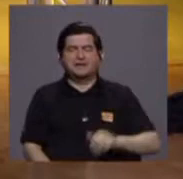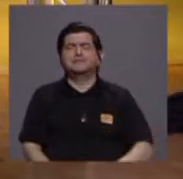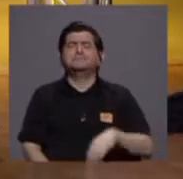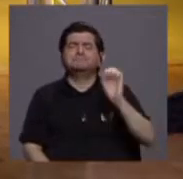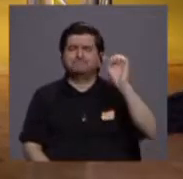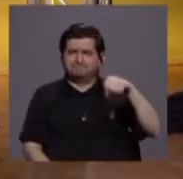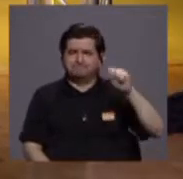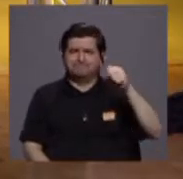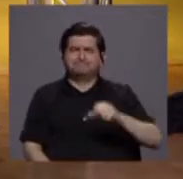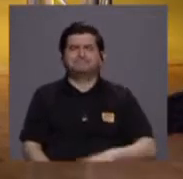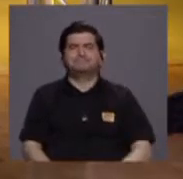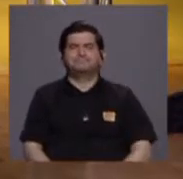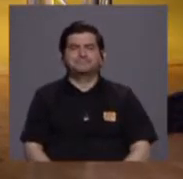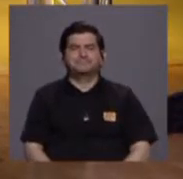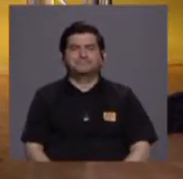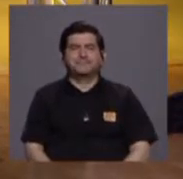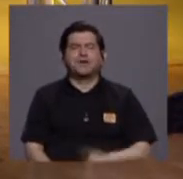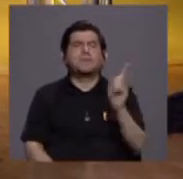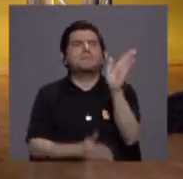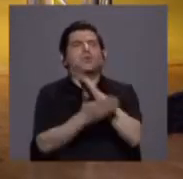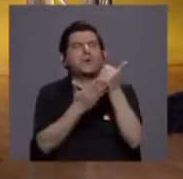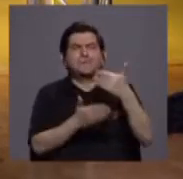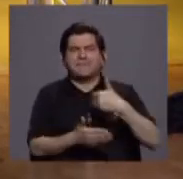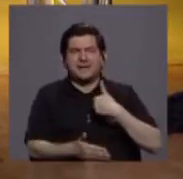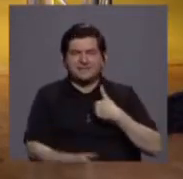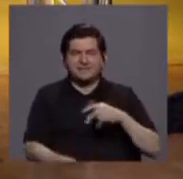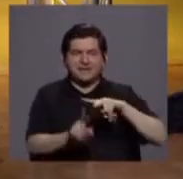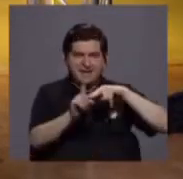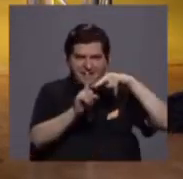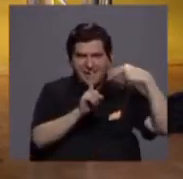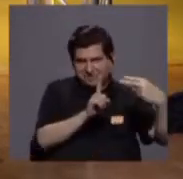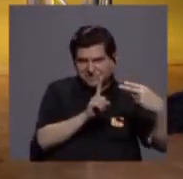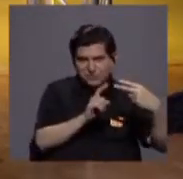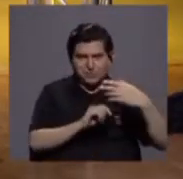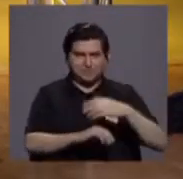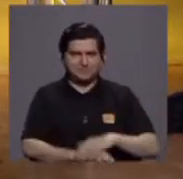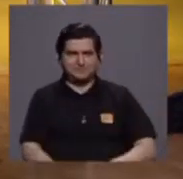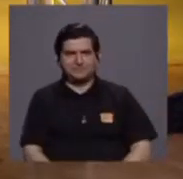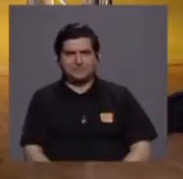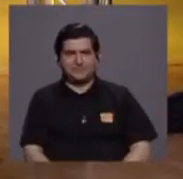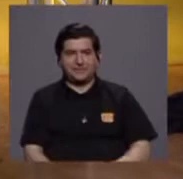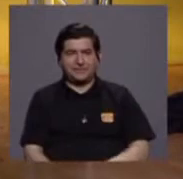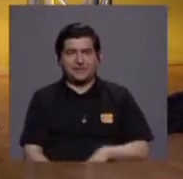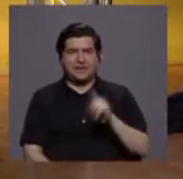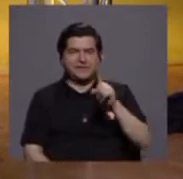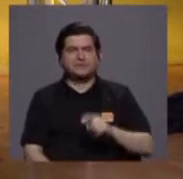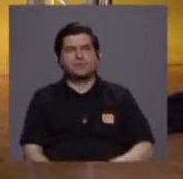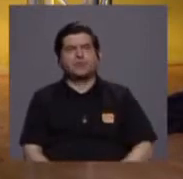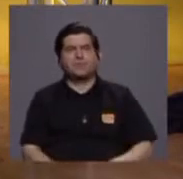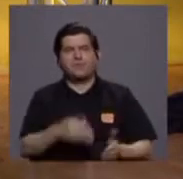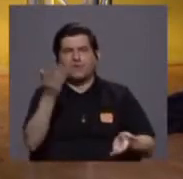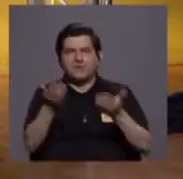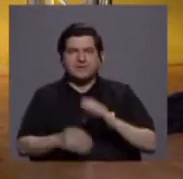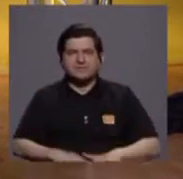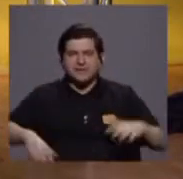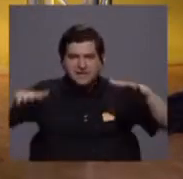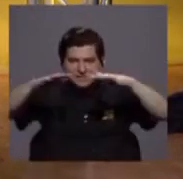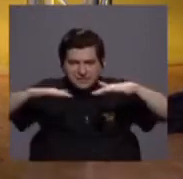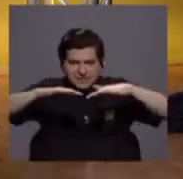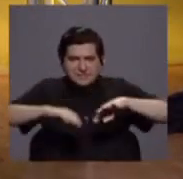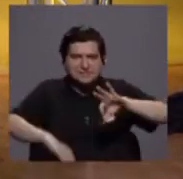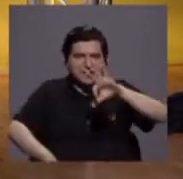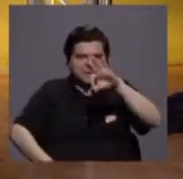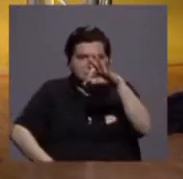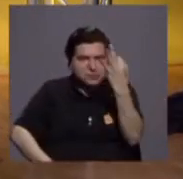Rafael, bueno, por un lado tenemos la visión, ¿no? Esta como gran escafandra que le da